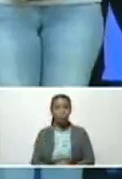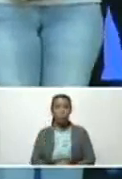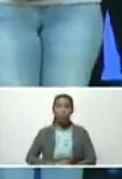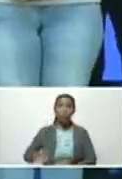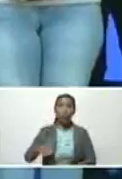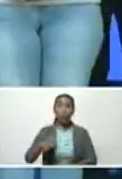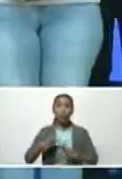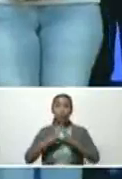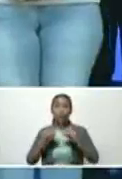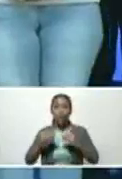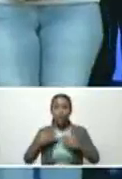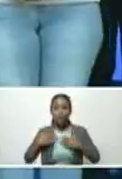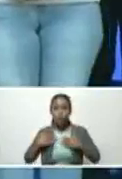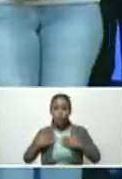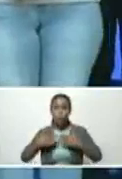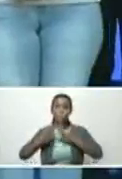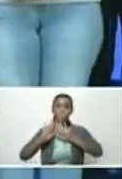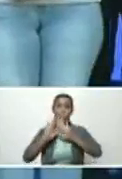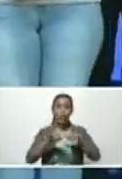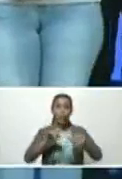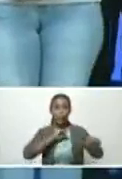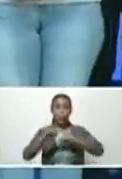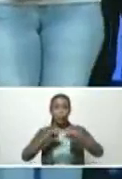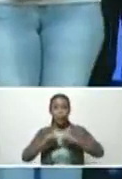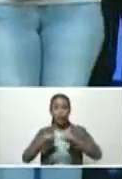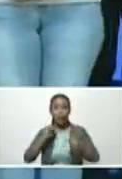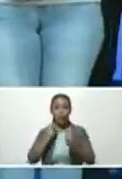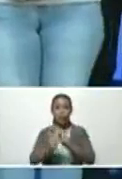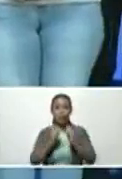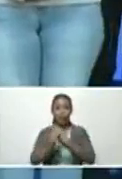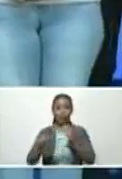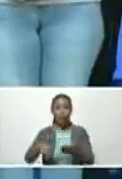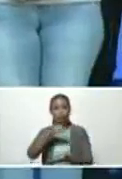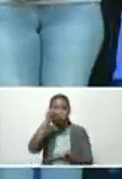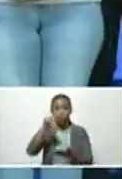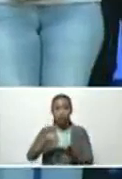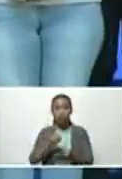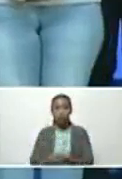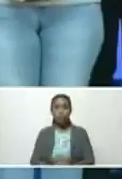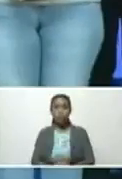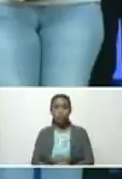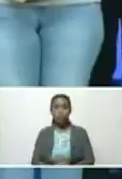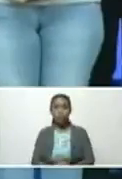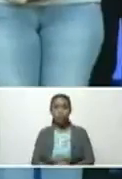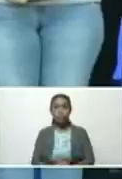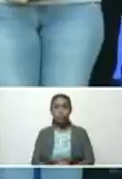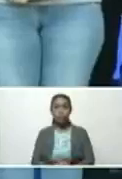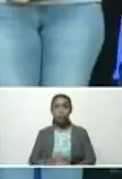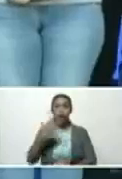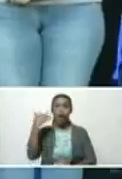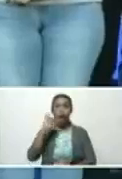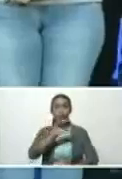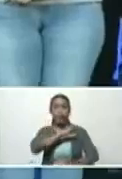mi apoyo al movimiento deportivo nacional. Hay que